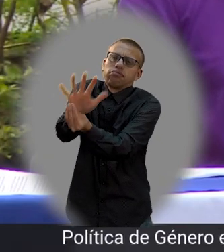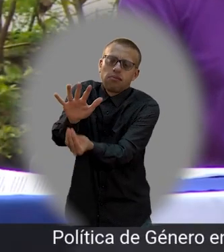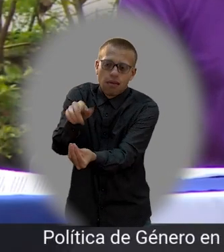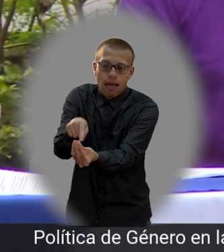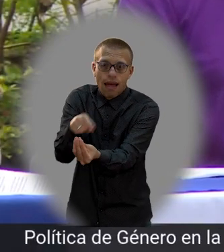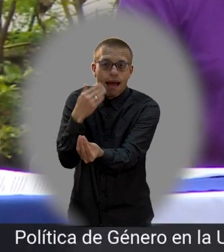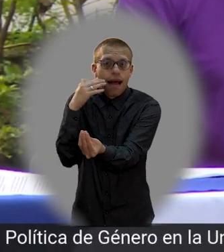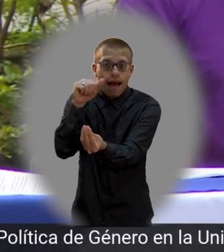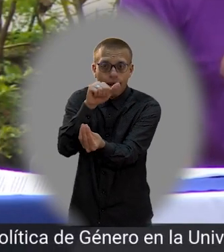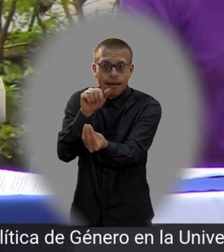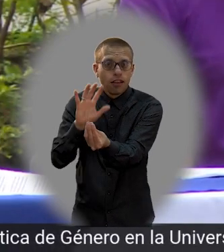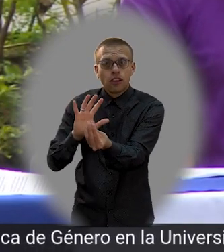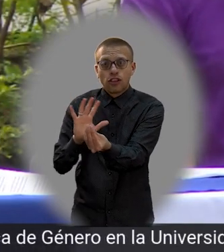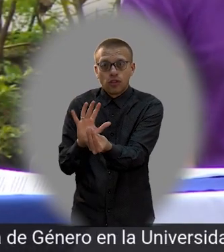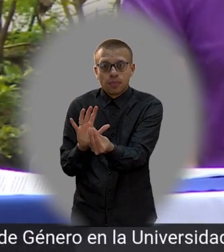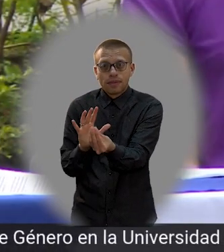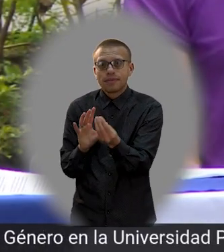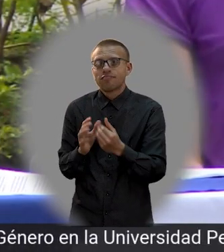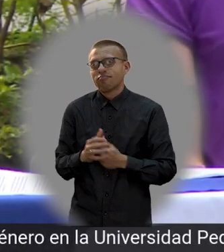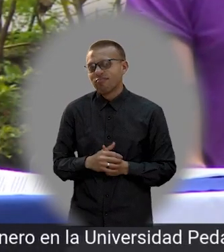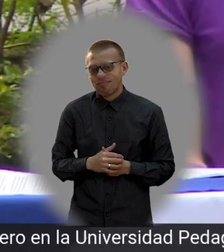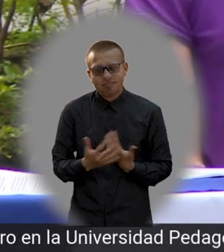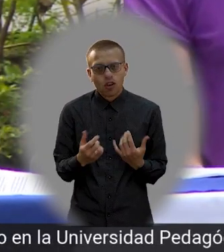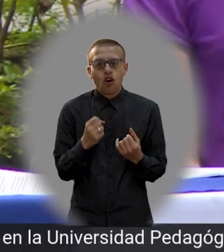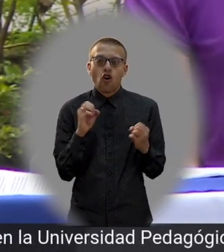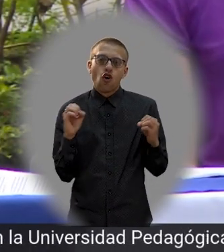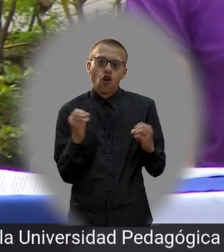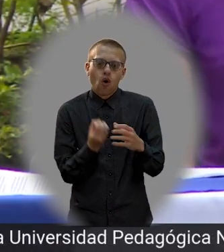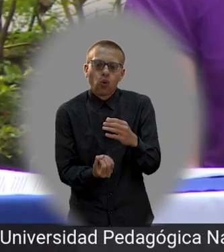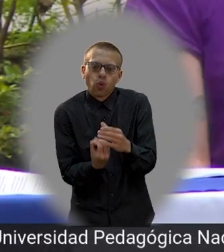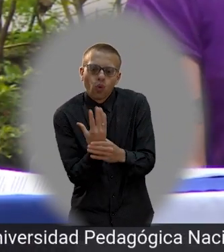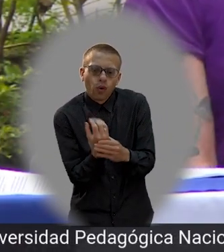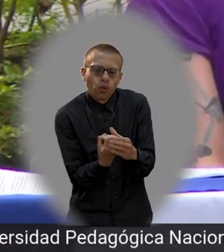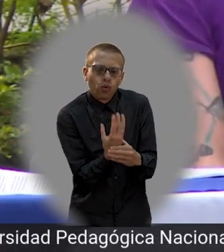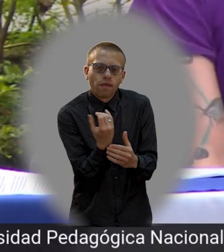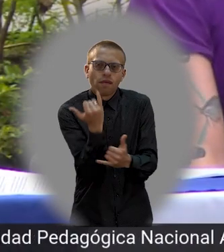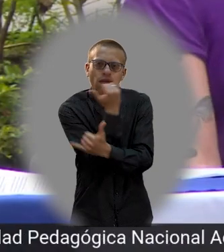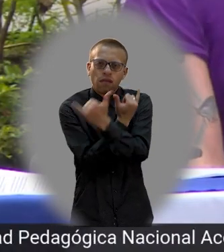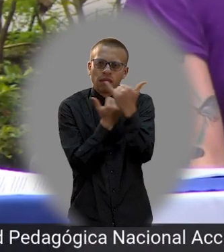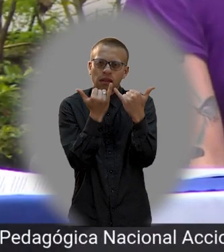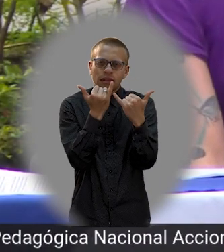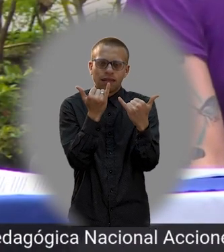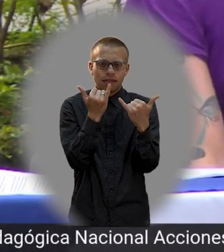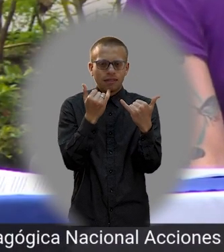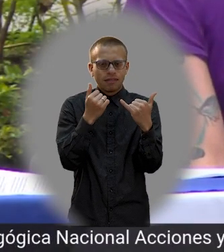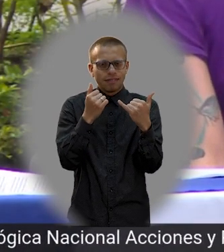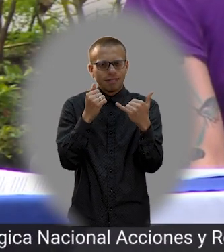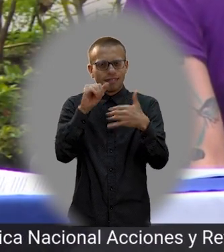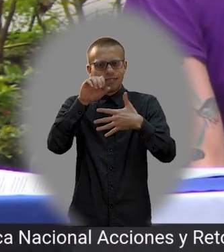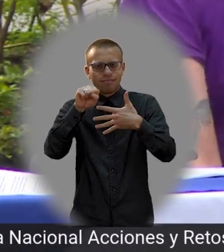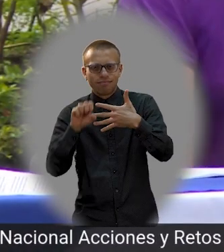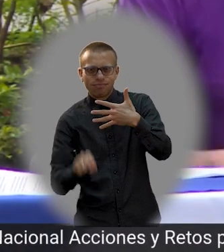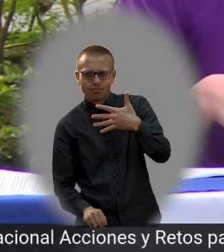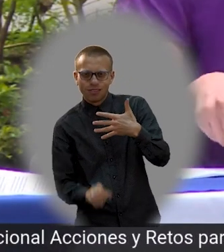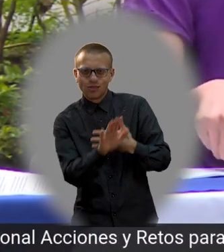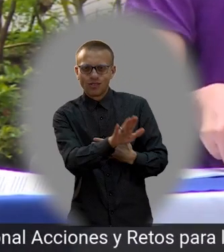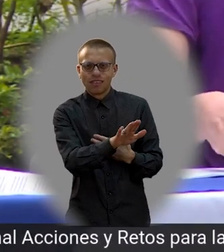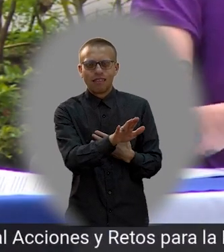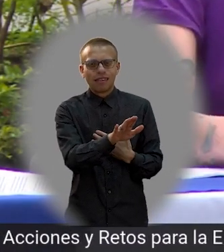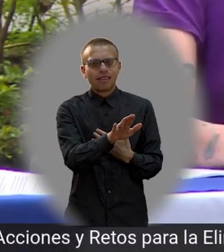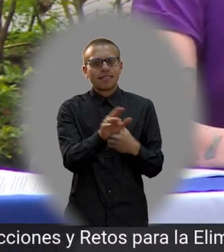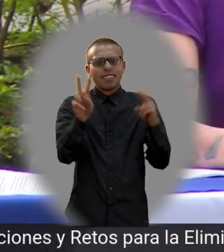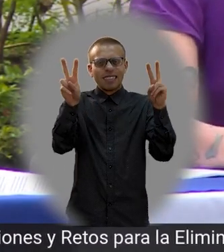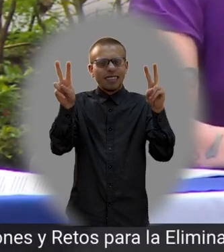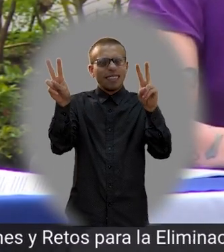formas distintas de habitar desde las identidades sexuales, sino también es una pregunta profunda por las